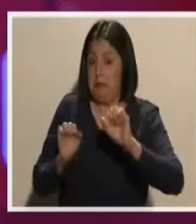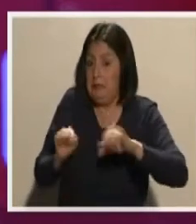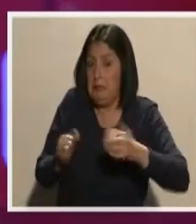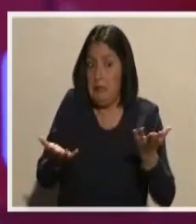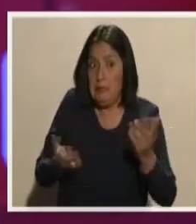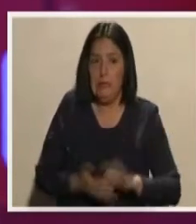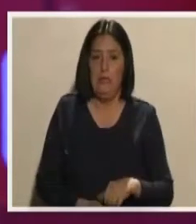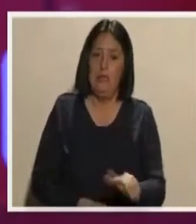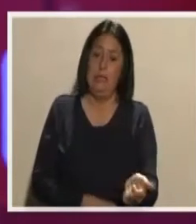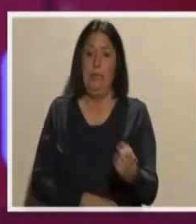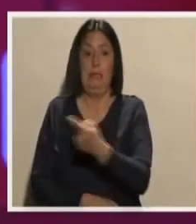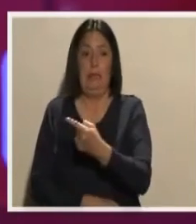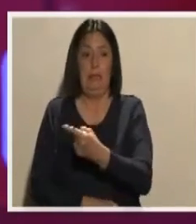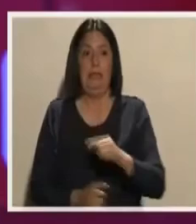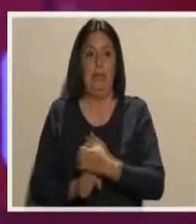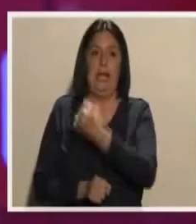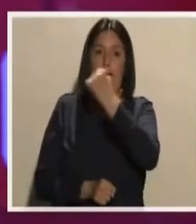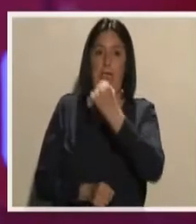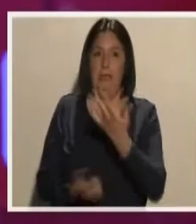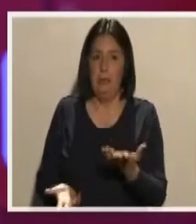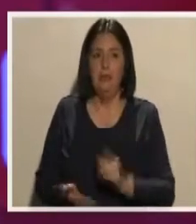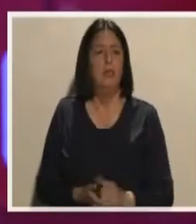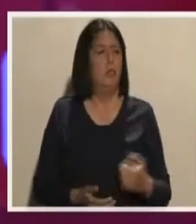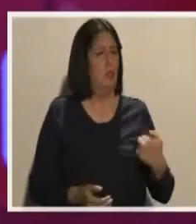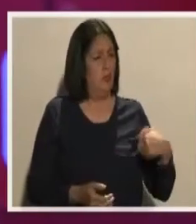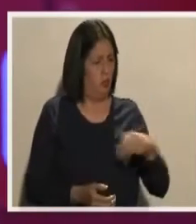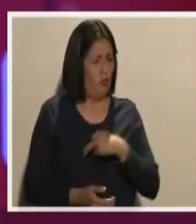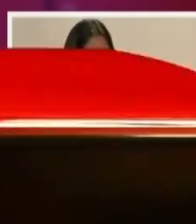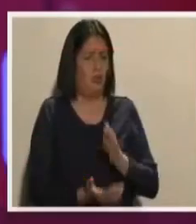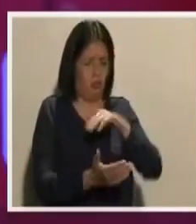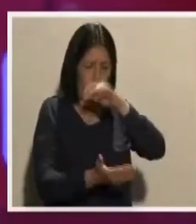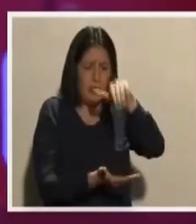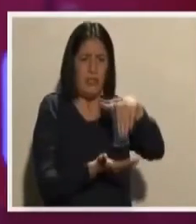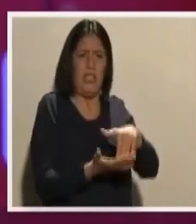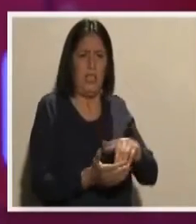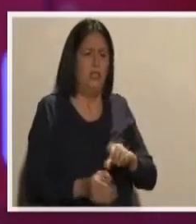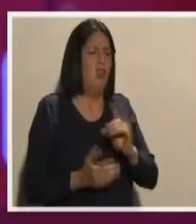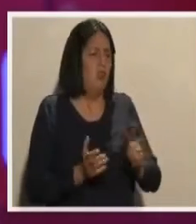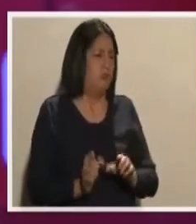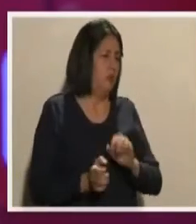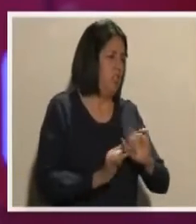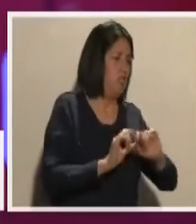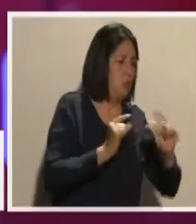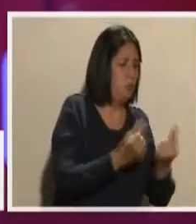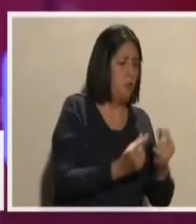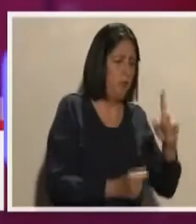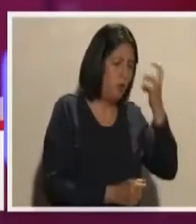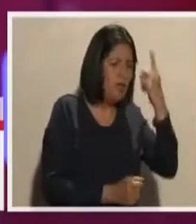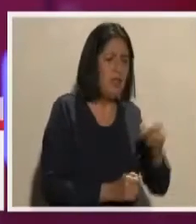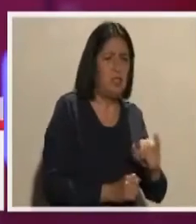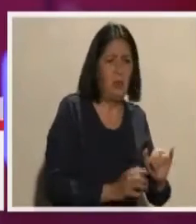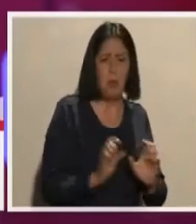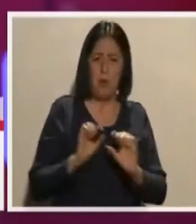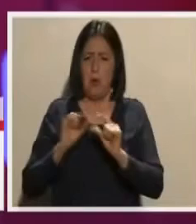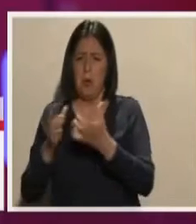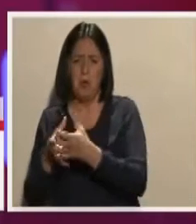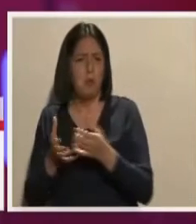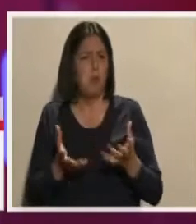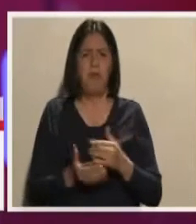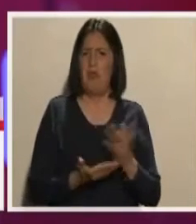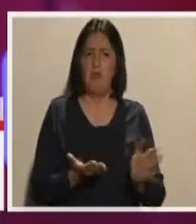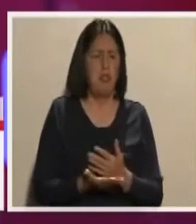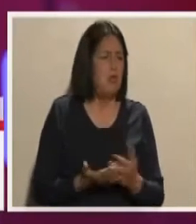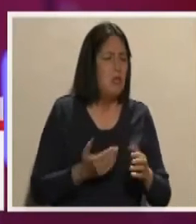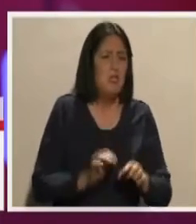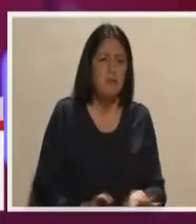nuestros contrincantes ganan. Seamos de centro, de izquierda, de derecho, lo fundamental es